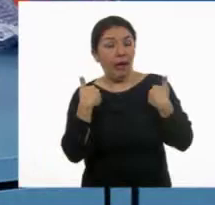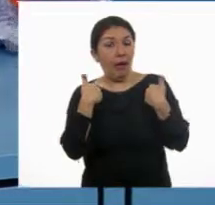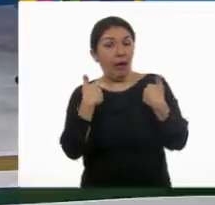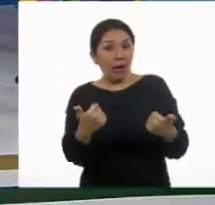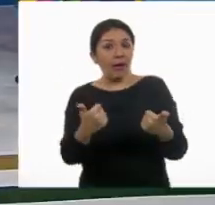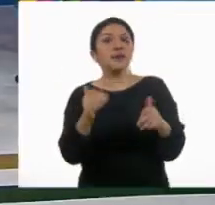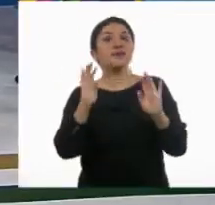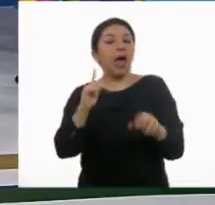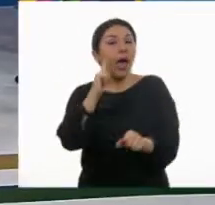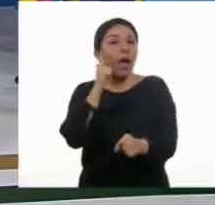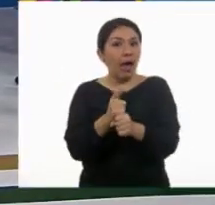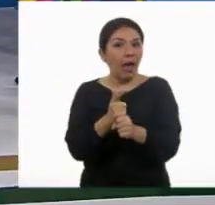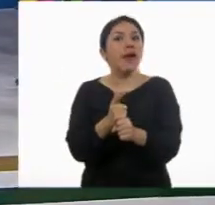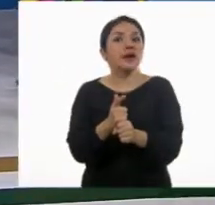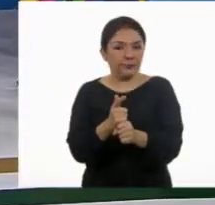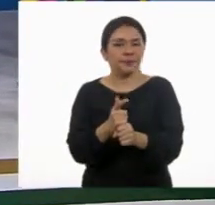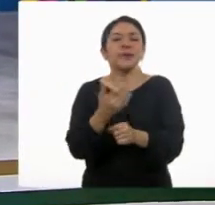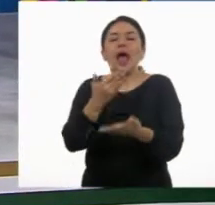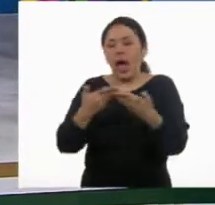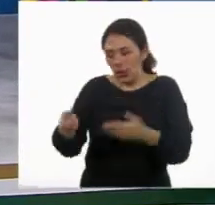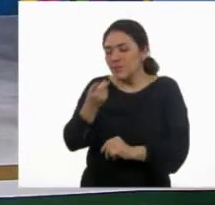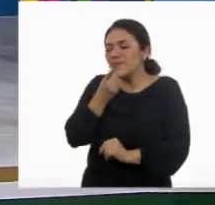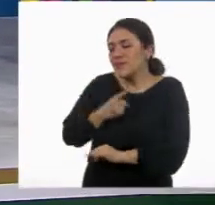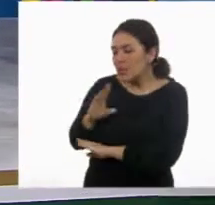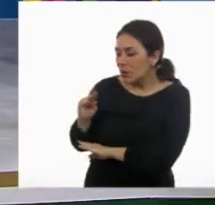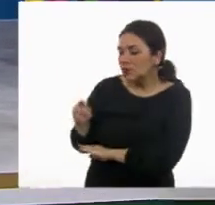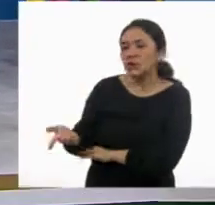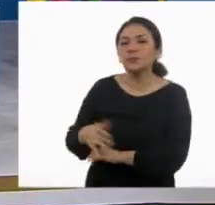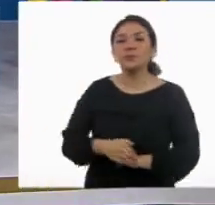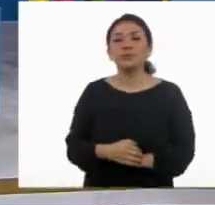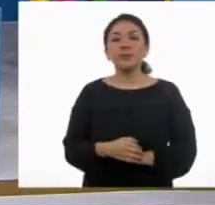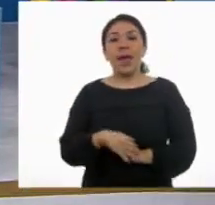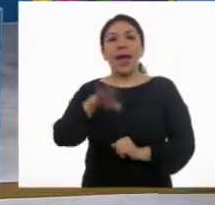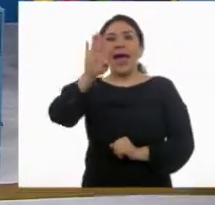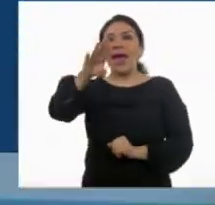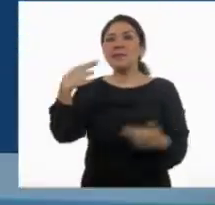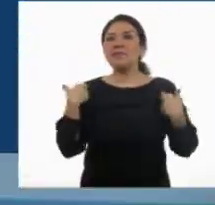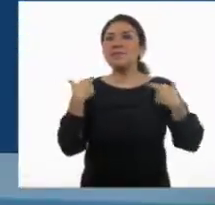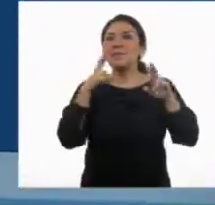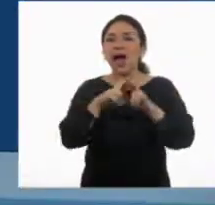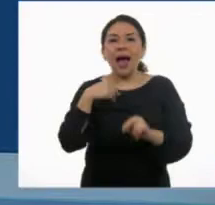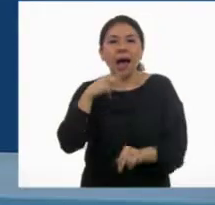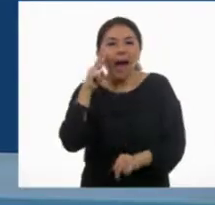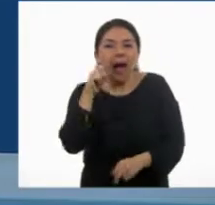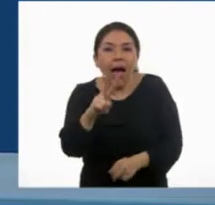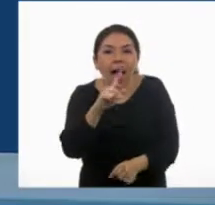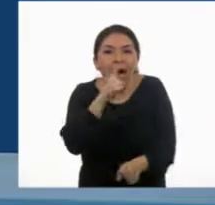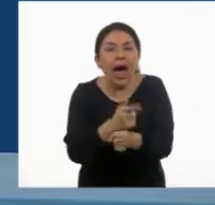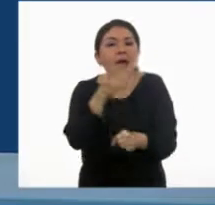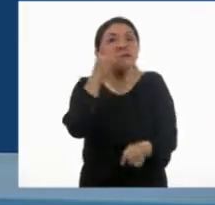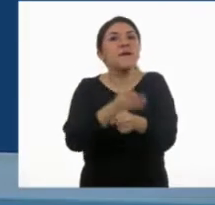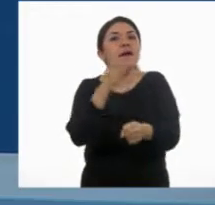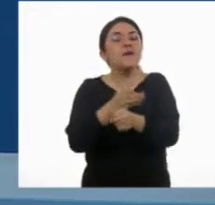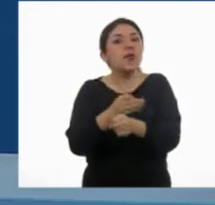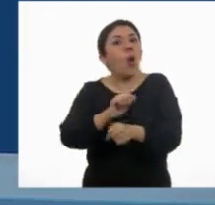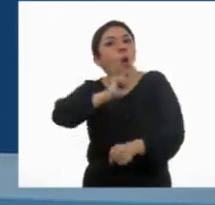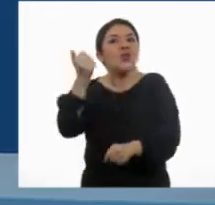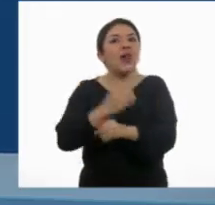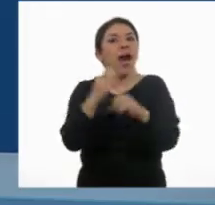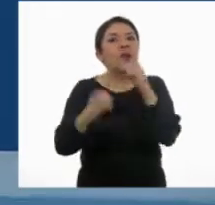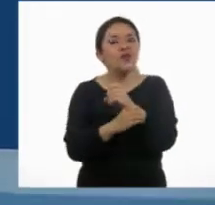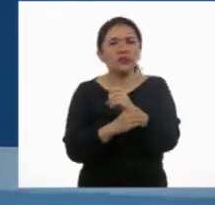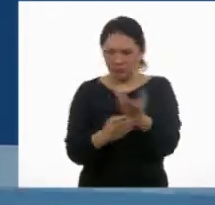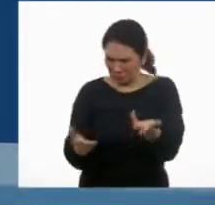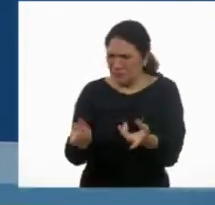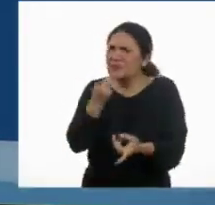ver, ahora sí, Ton, explícame. ¡Ay, maestra! Me acabo de dar cuenta de algo más. A